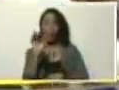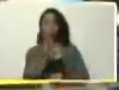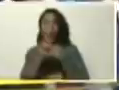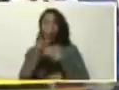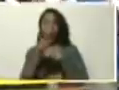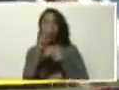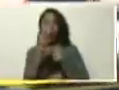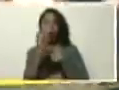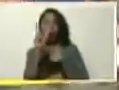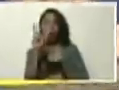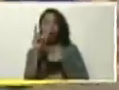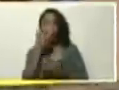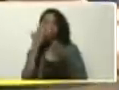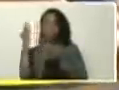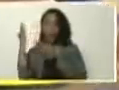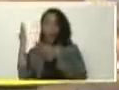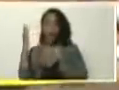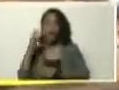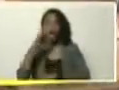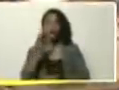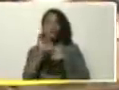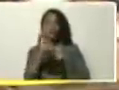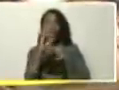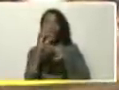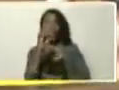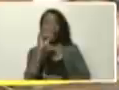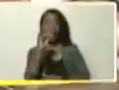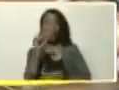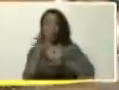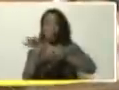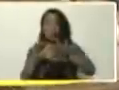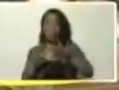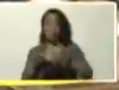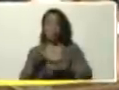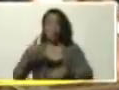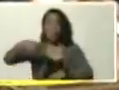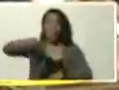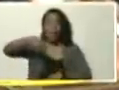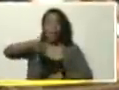a Freddy Rodríguez del municipio Plaza,